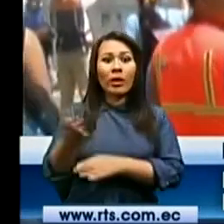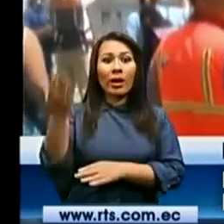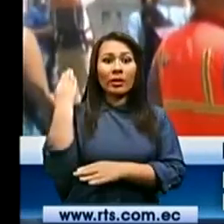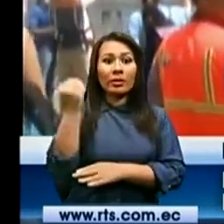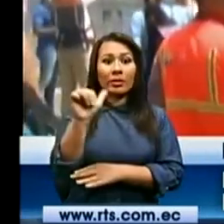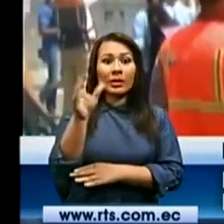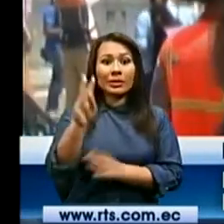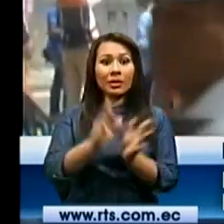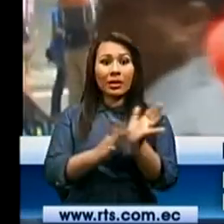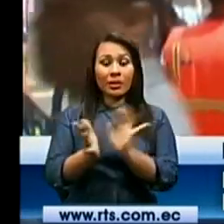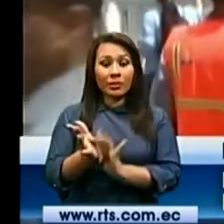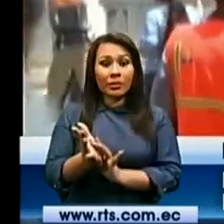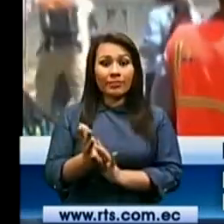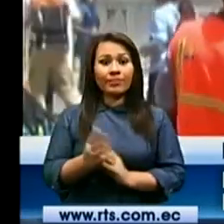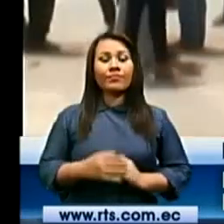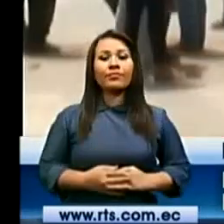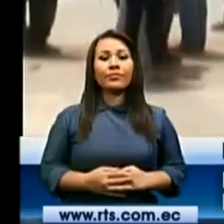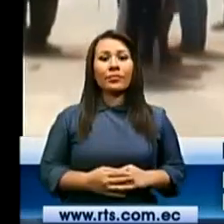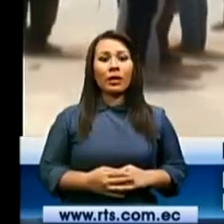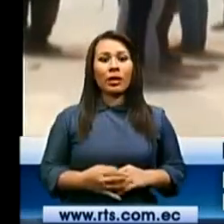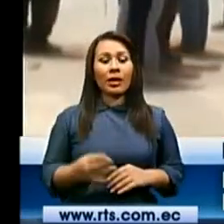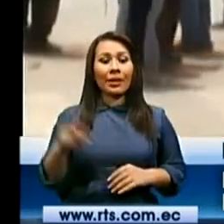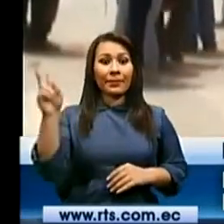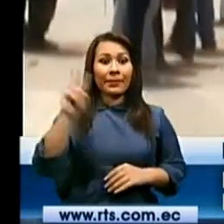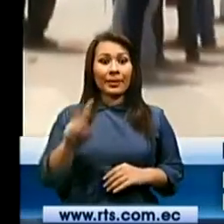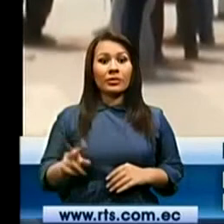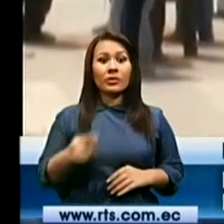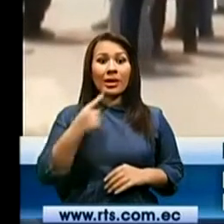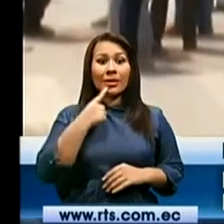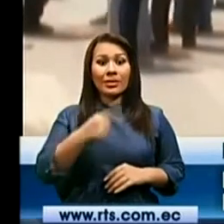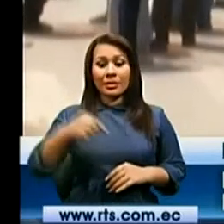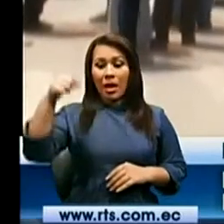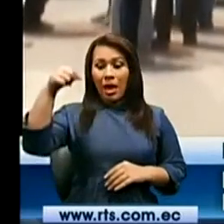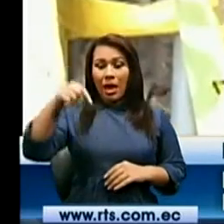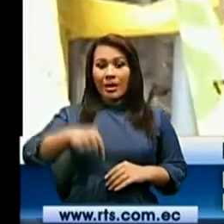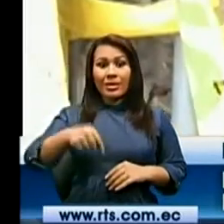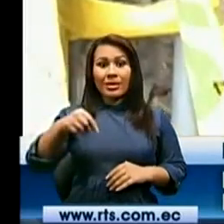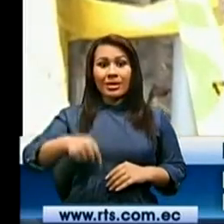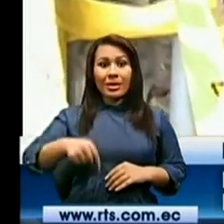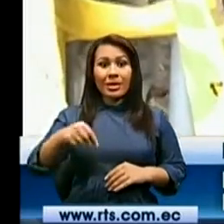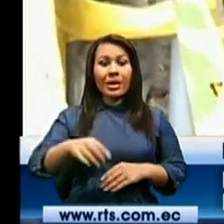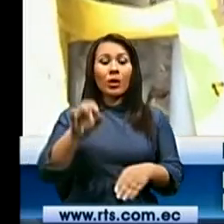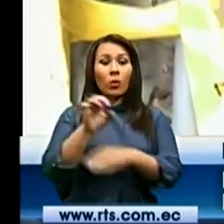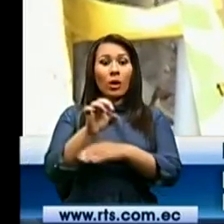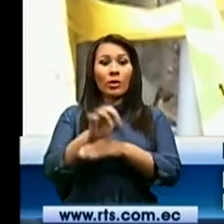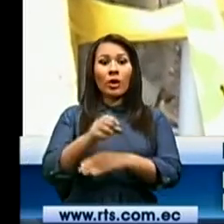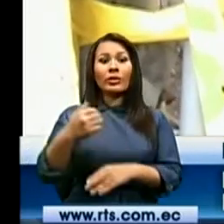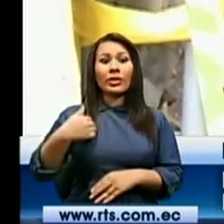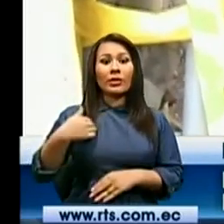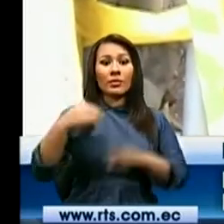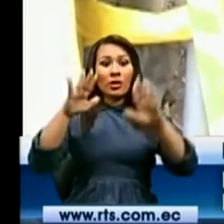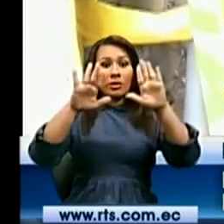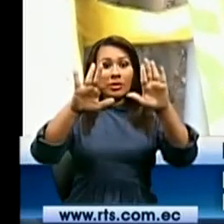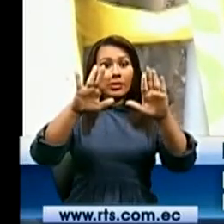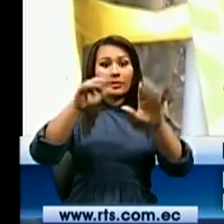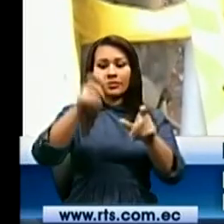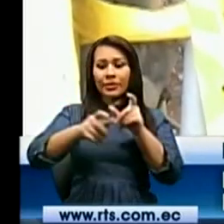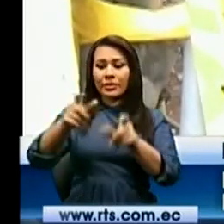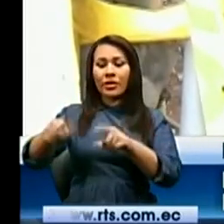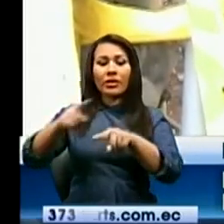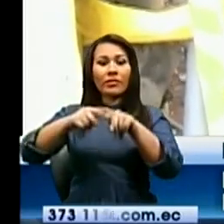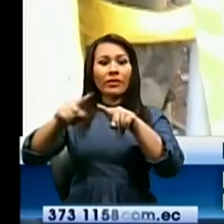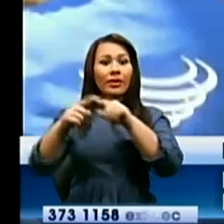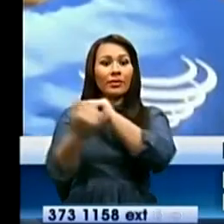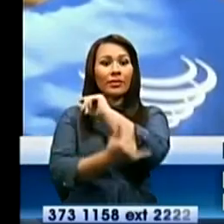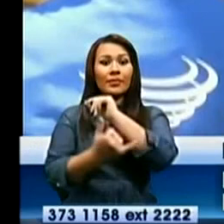16 de abril. De los 12 tenemos 10 países, todos los que están agrupados más hacia el sur, Venezuela, Colombia, Ecuador, Chile, Paraguay, Uruguay,